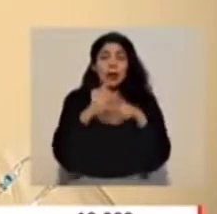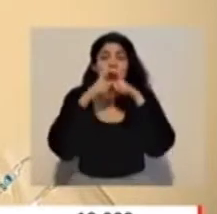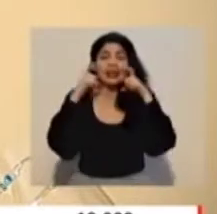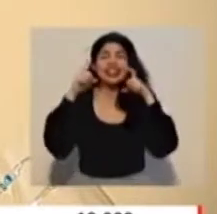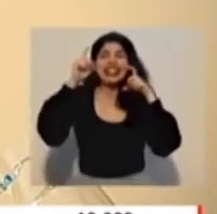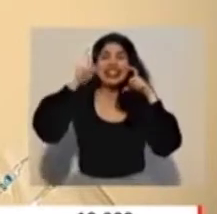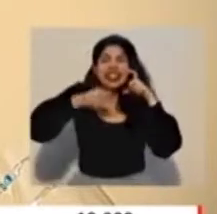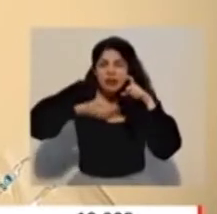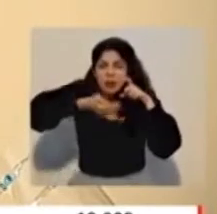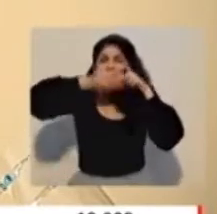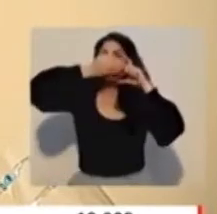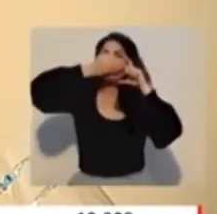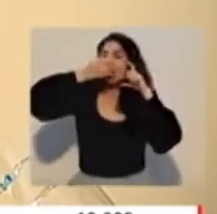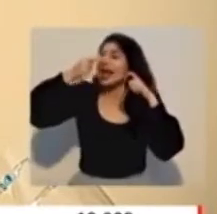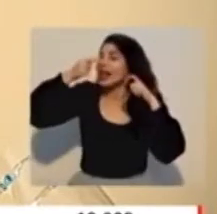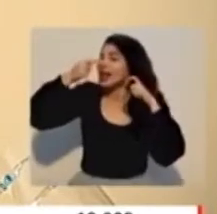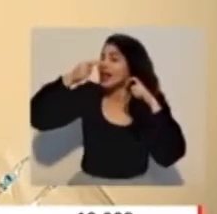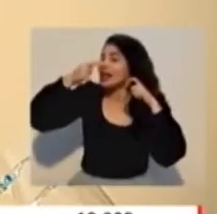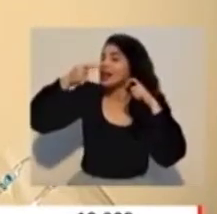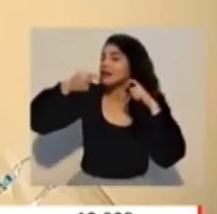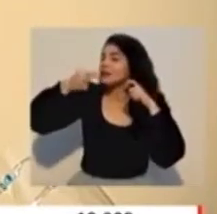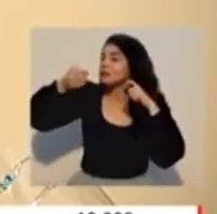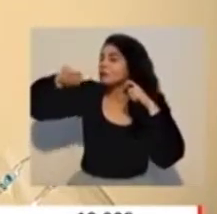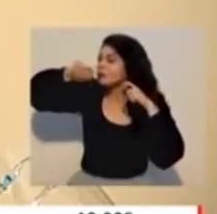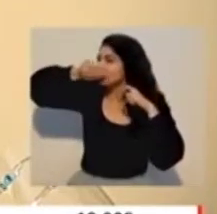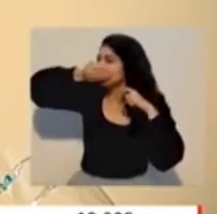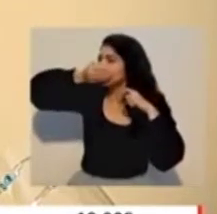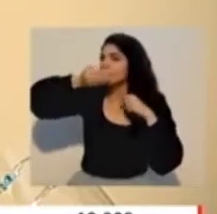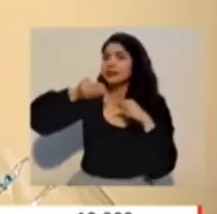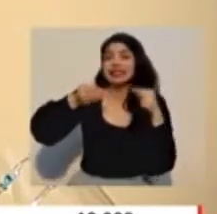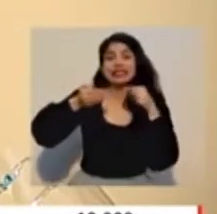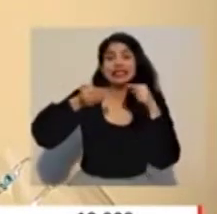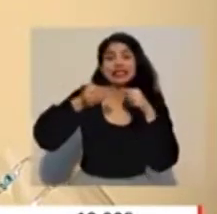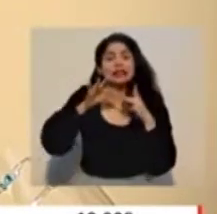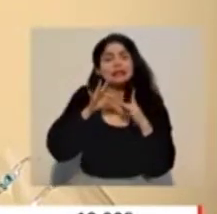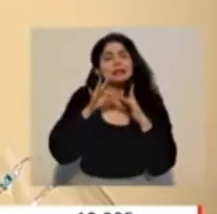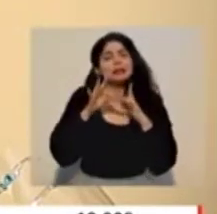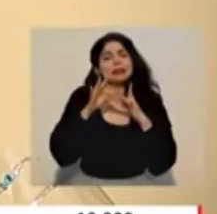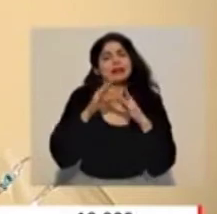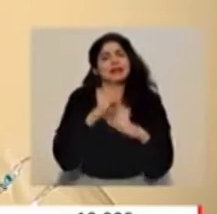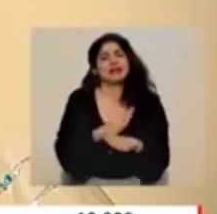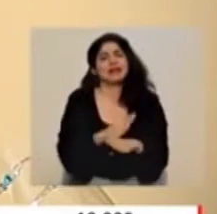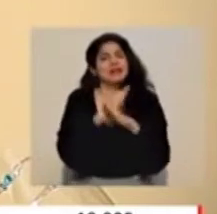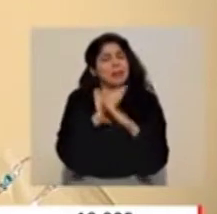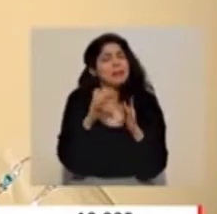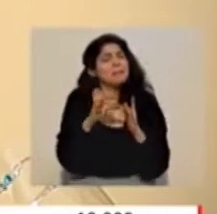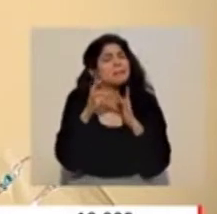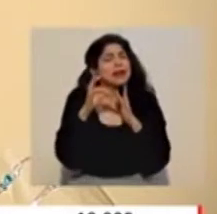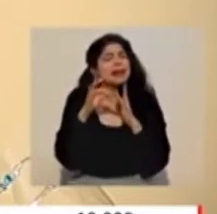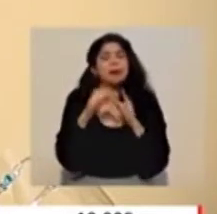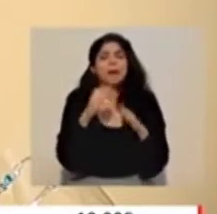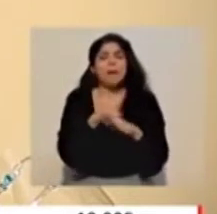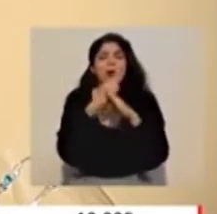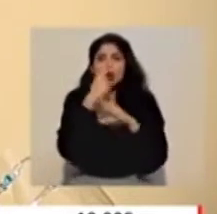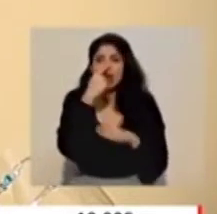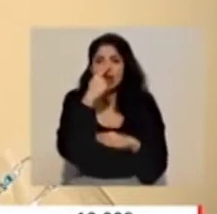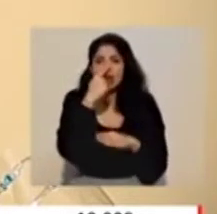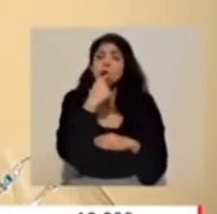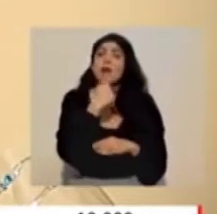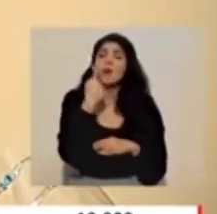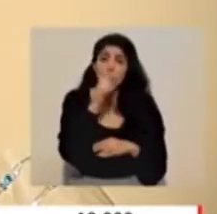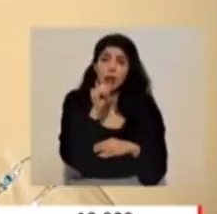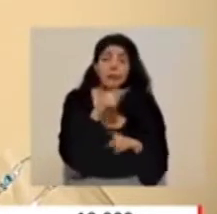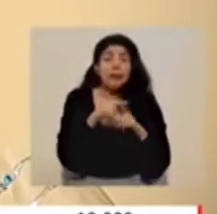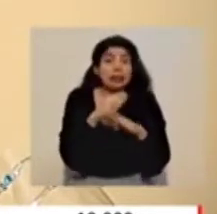mascarilla tiene que tapar la nariz. Ese es uno de los principales barreras que tenemos que proteger. La nariz, además de la boca.